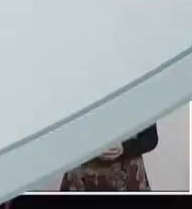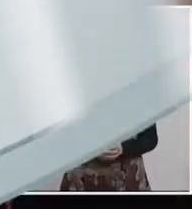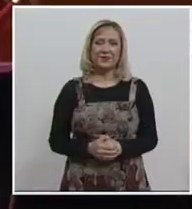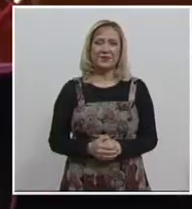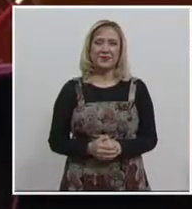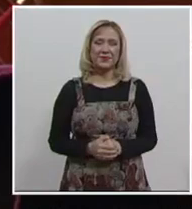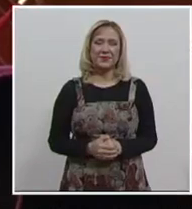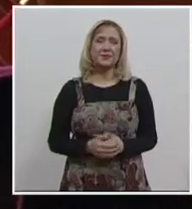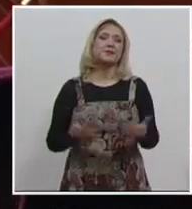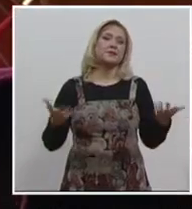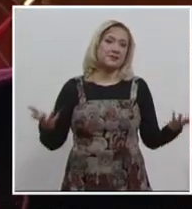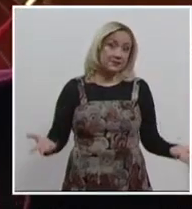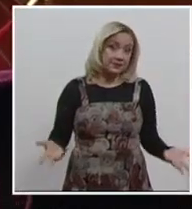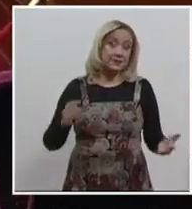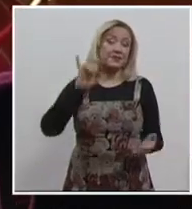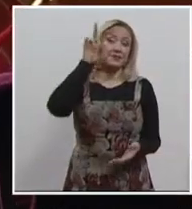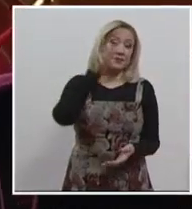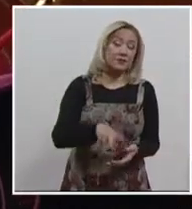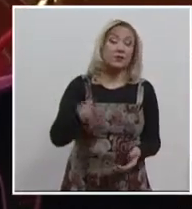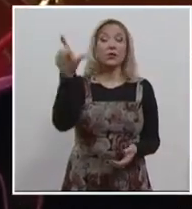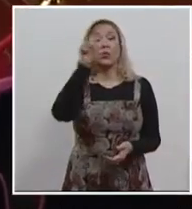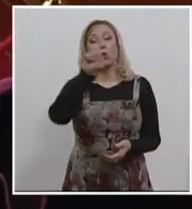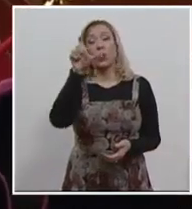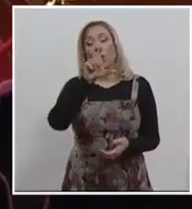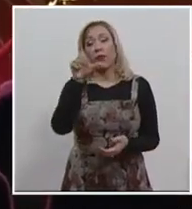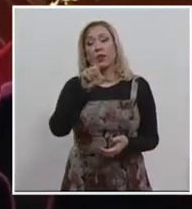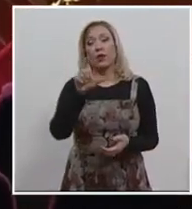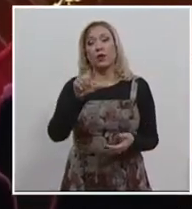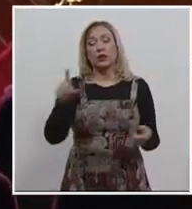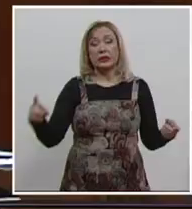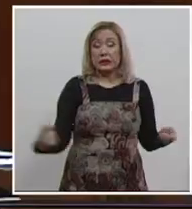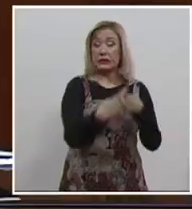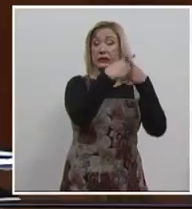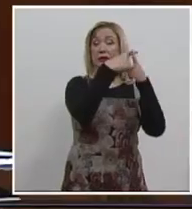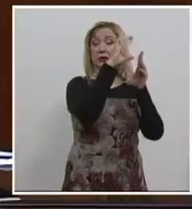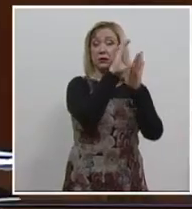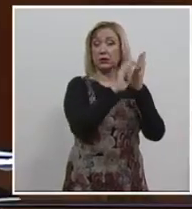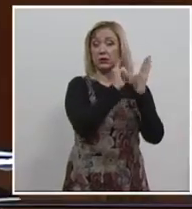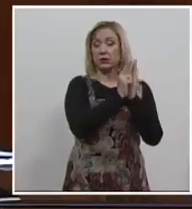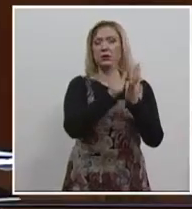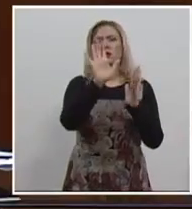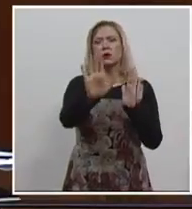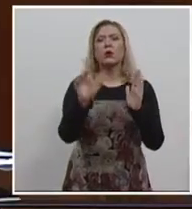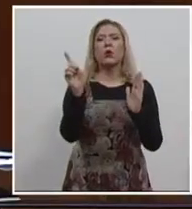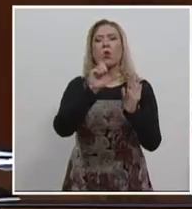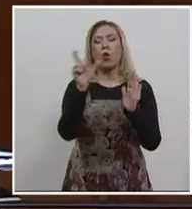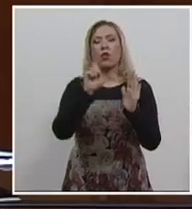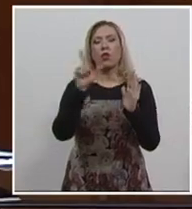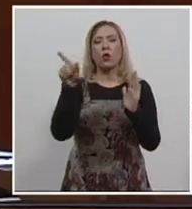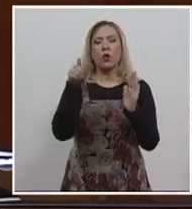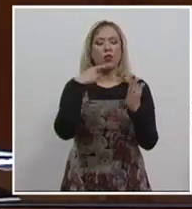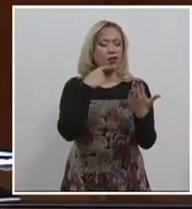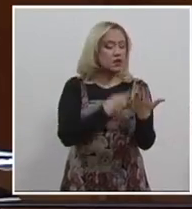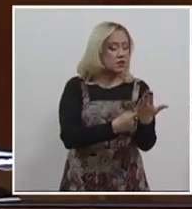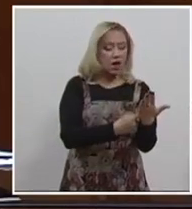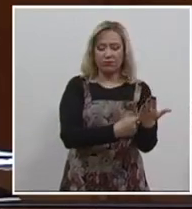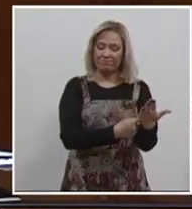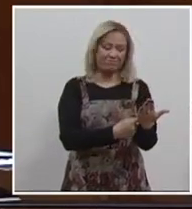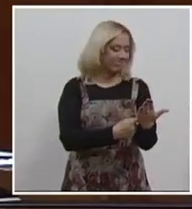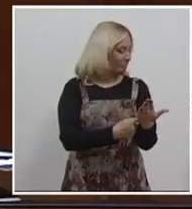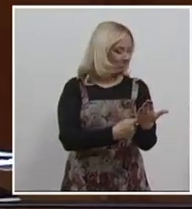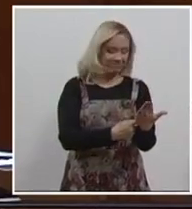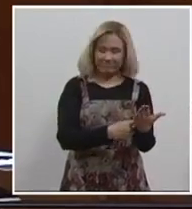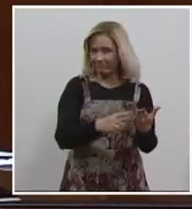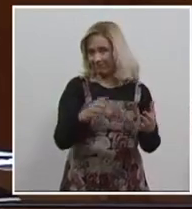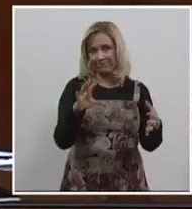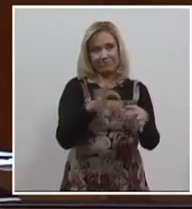Hay que tener en cuenta que al tratarse de una controversia constitucional, los efectos de la declaración de invalidez de esta disposición